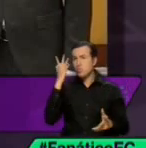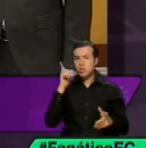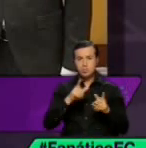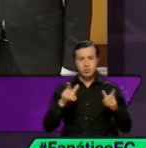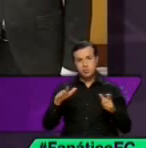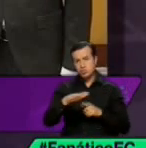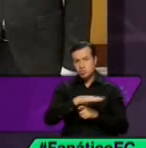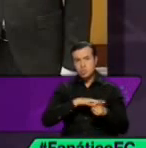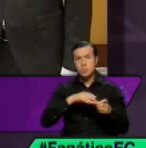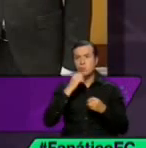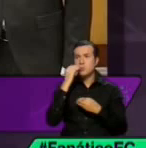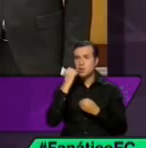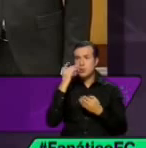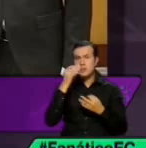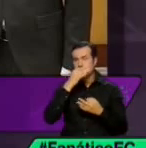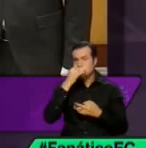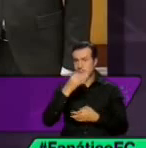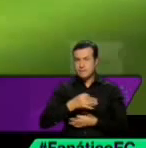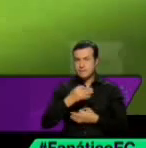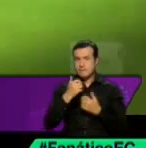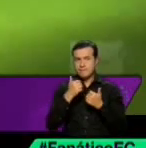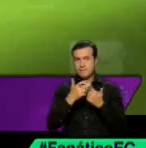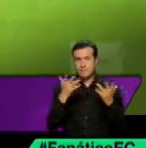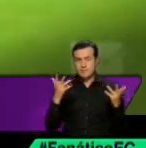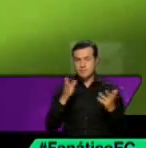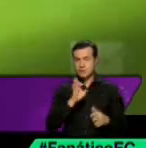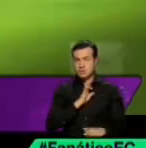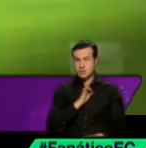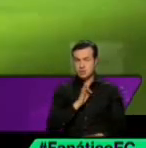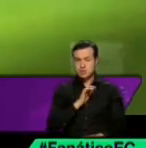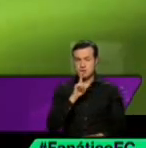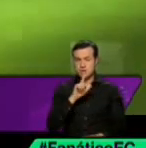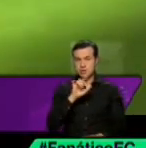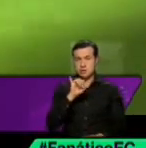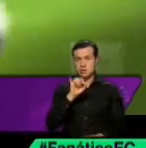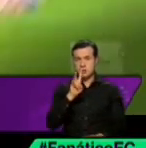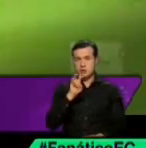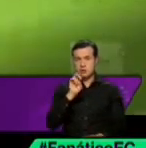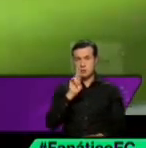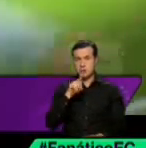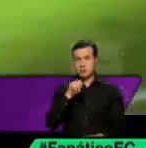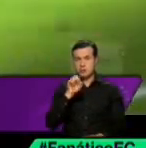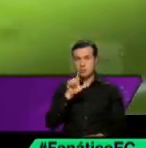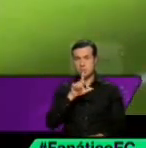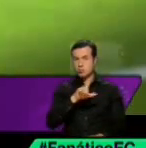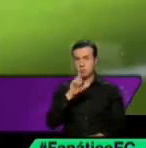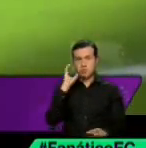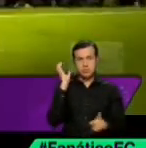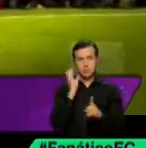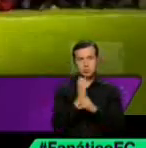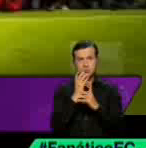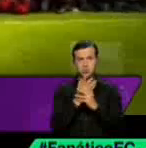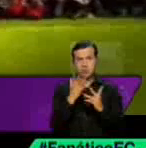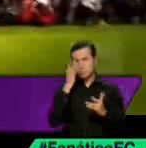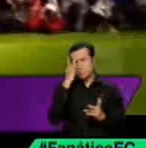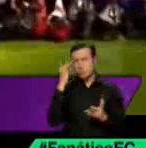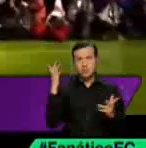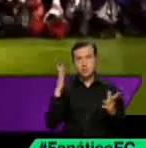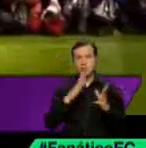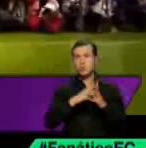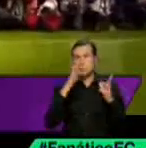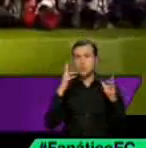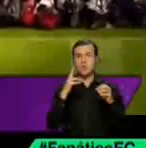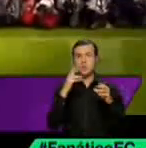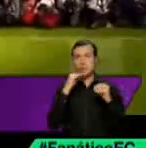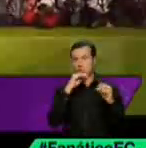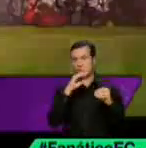gente no es informada de la manera adecuada. El técnico del Liverpool criticó a los medios de comunicación por hacer crecer los rumores